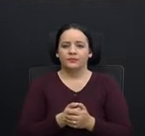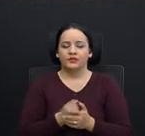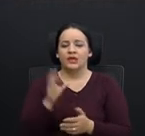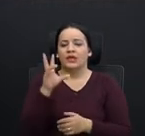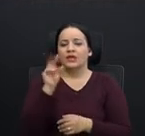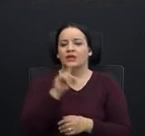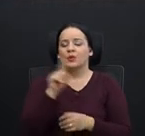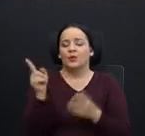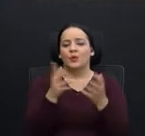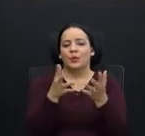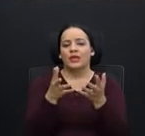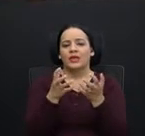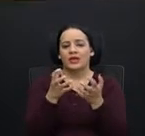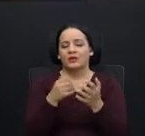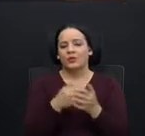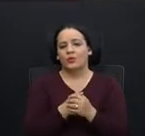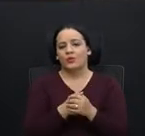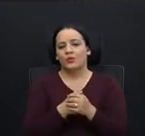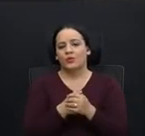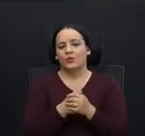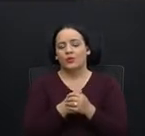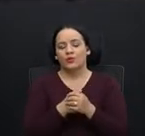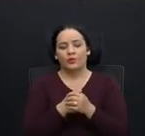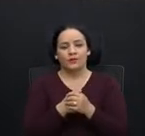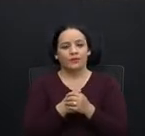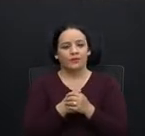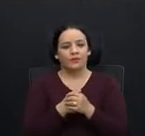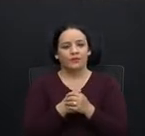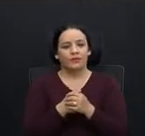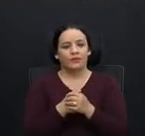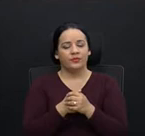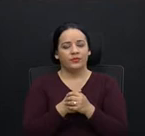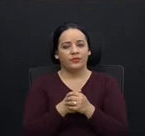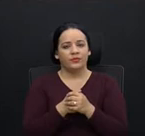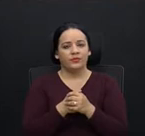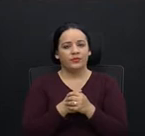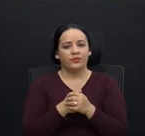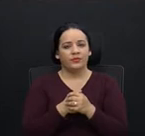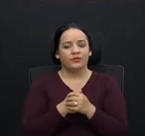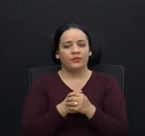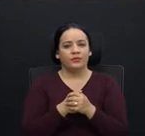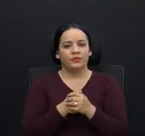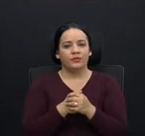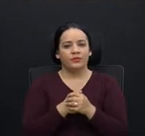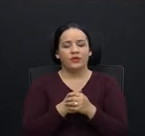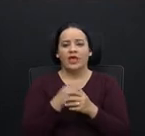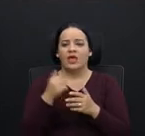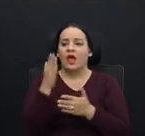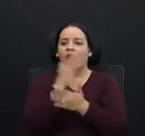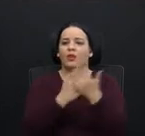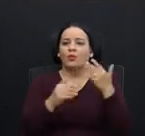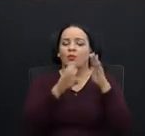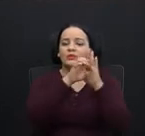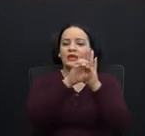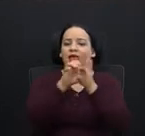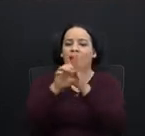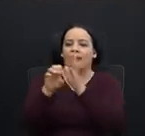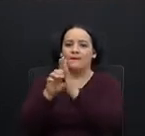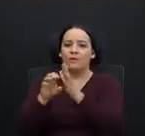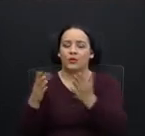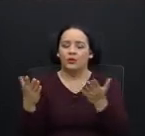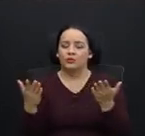Tampoco quiero jugar de cajita blanca. Hay ejemplos, como los decía,